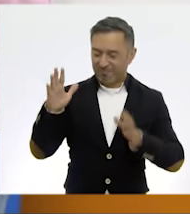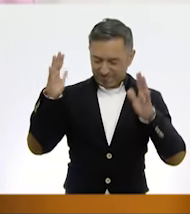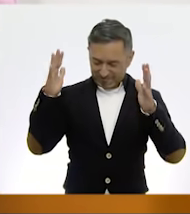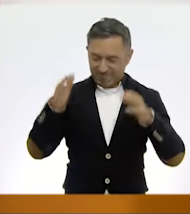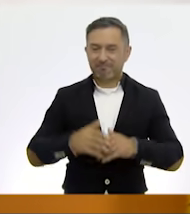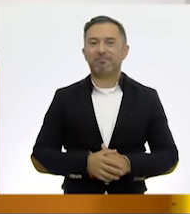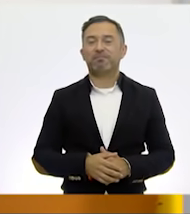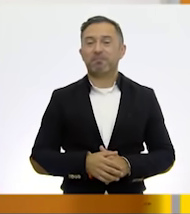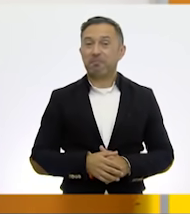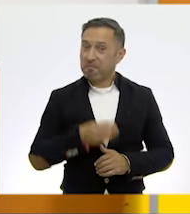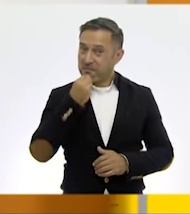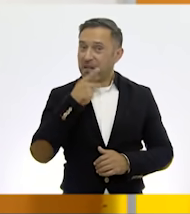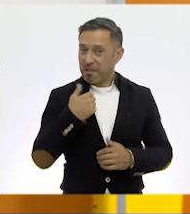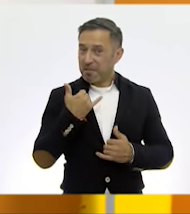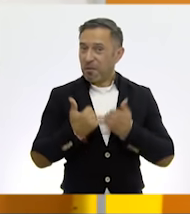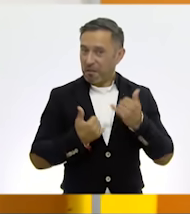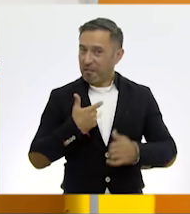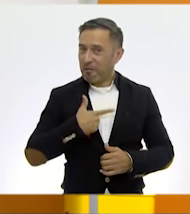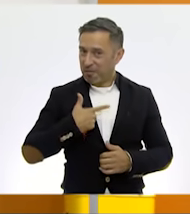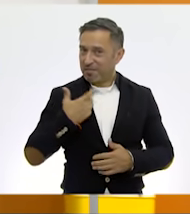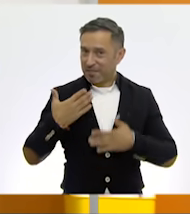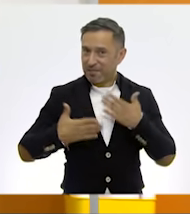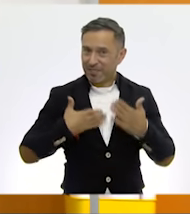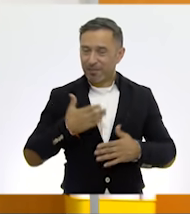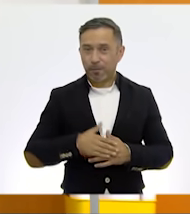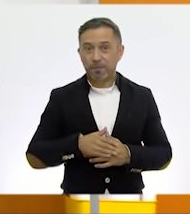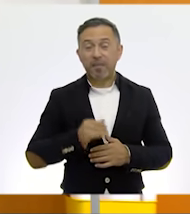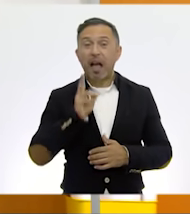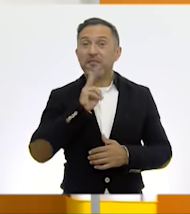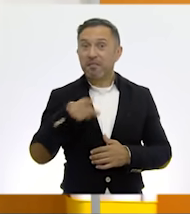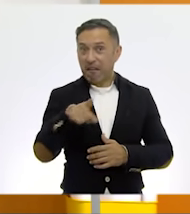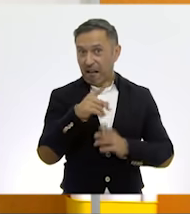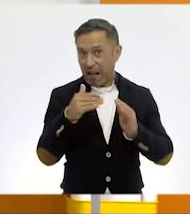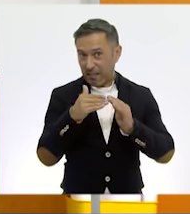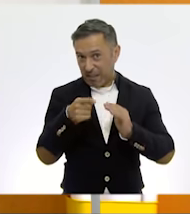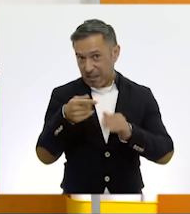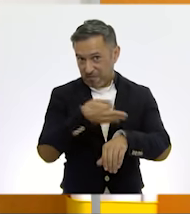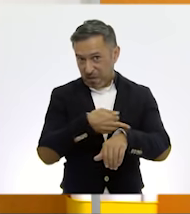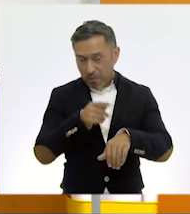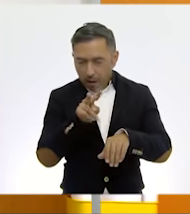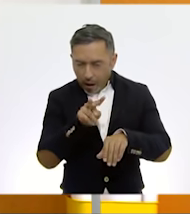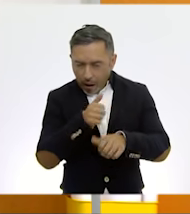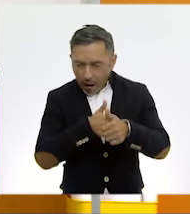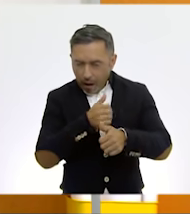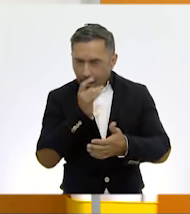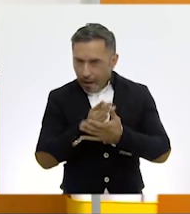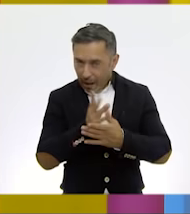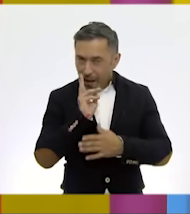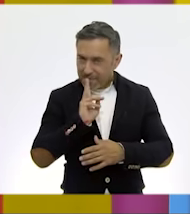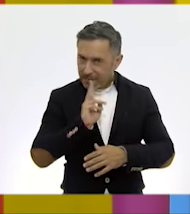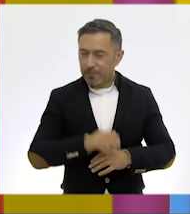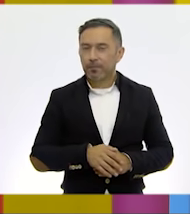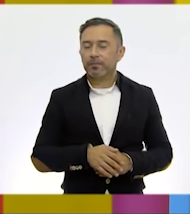Está muy divertido este juego. A ver si te lo logran adivinar allá en casa. Listo. A ver. Fiesta.